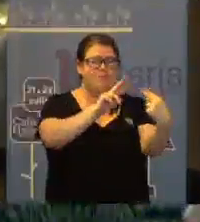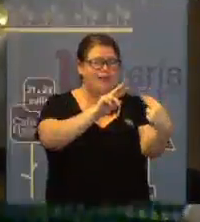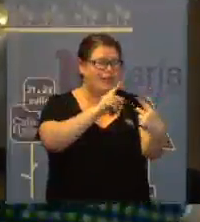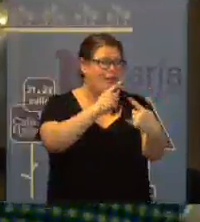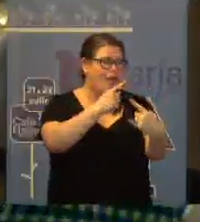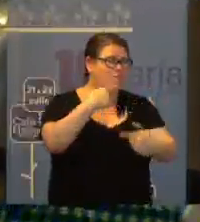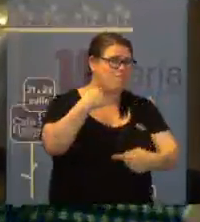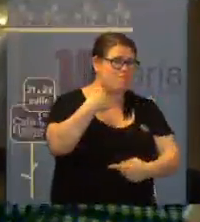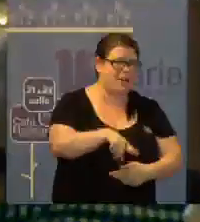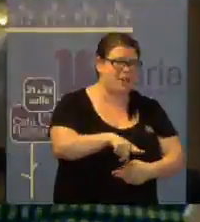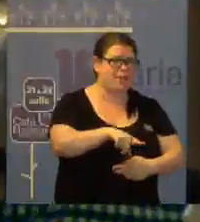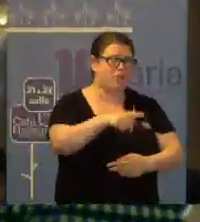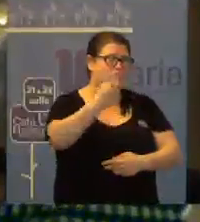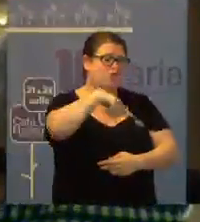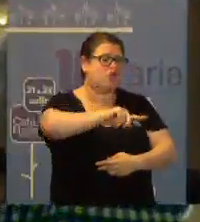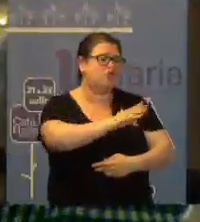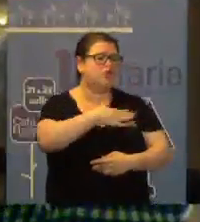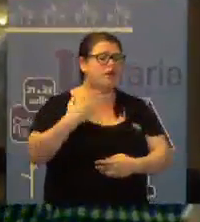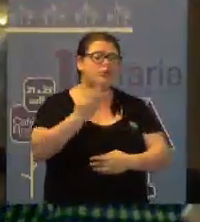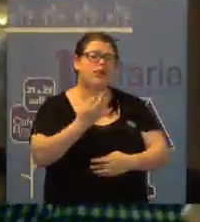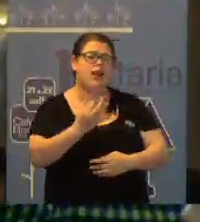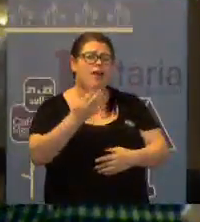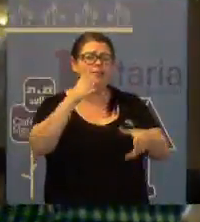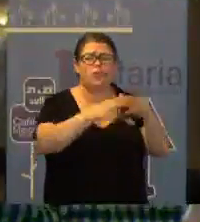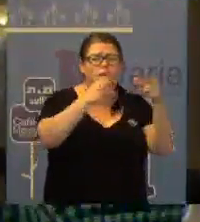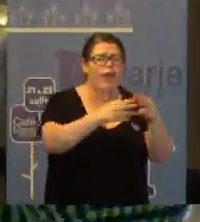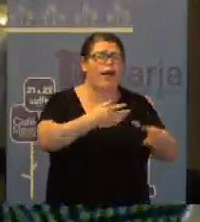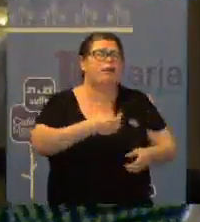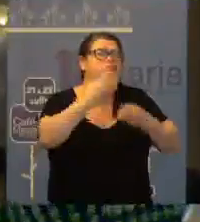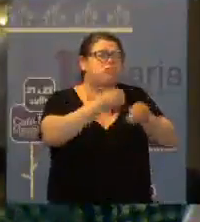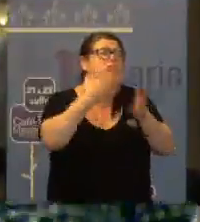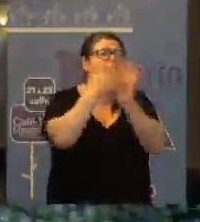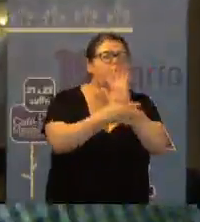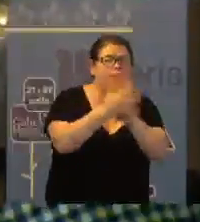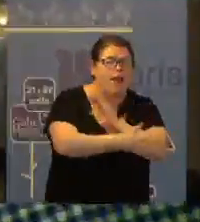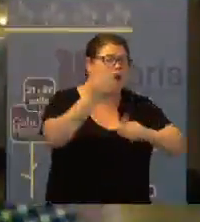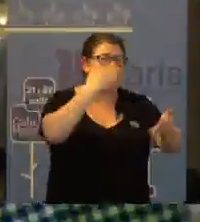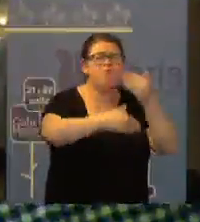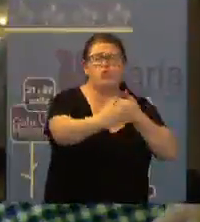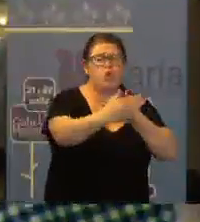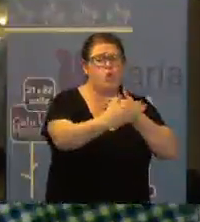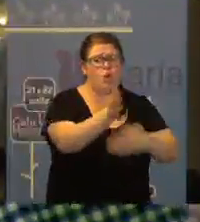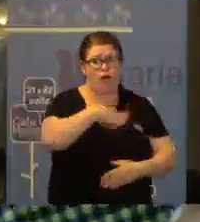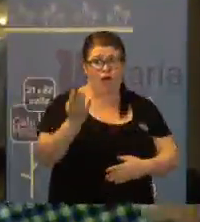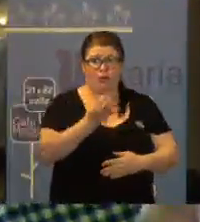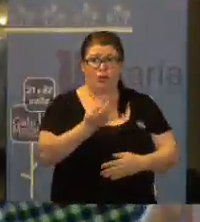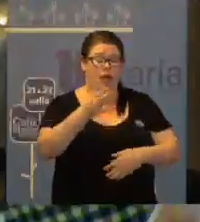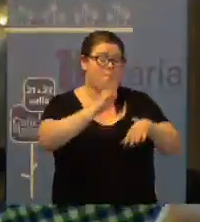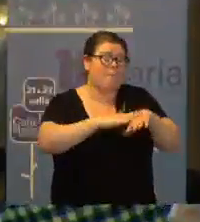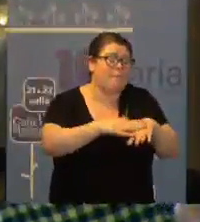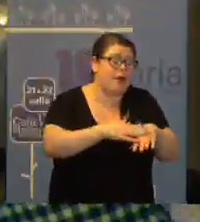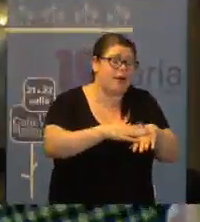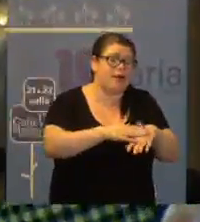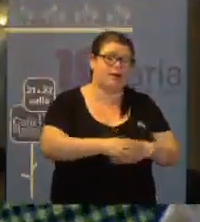sociedade que queremos de futuro. E que queremos, e para eso eu non sei se